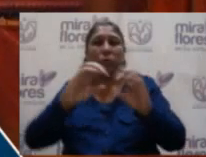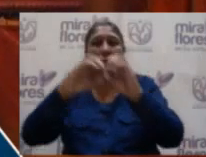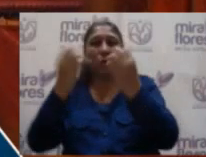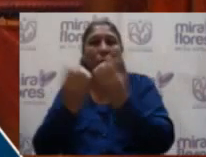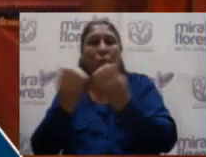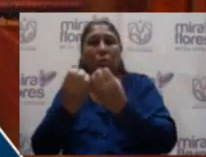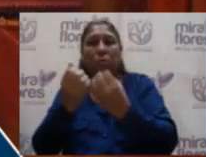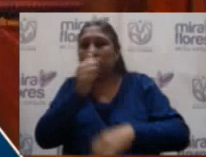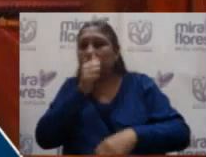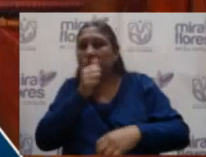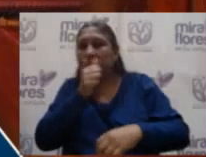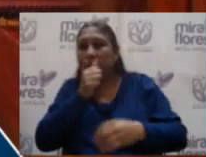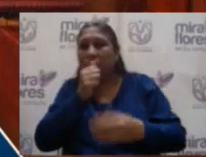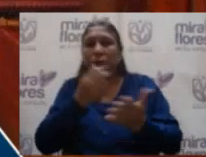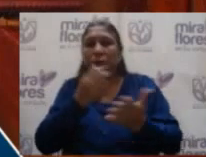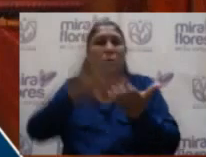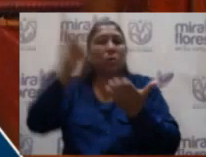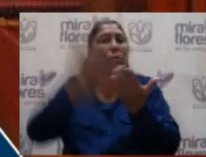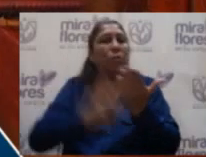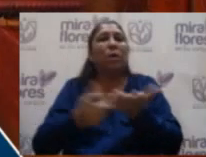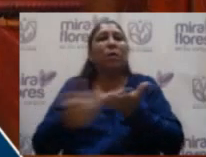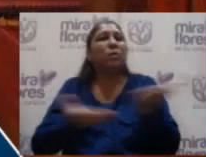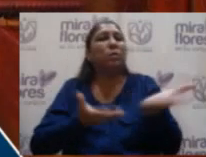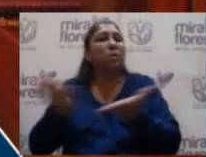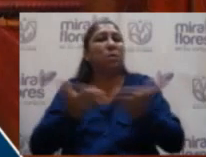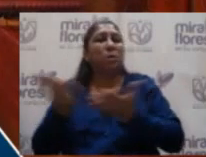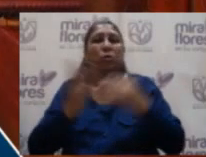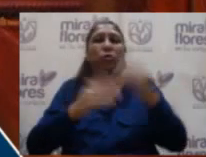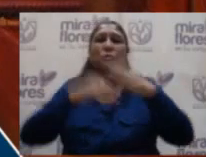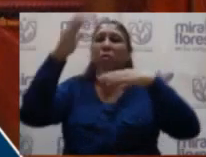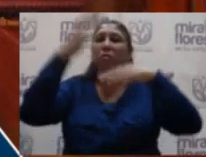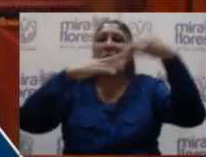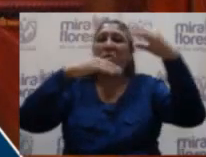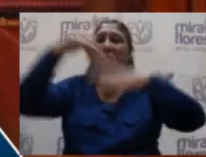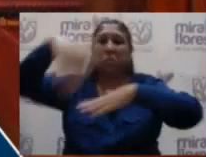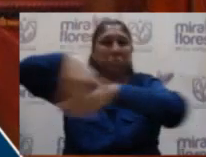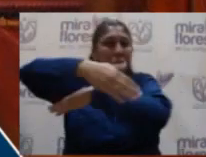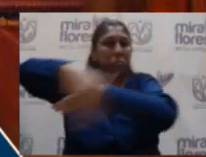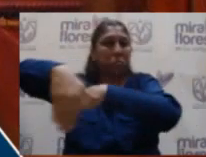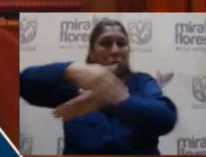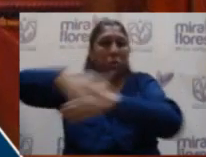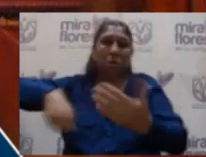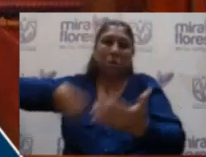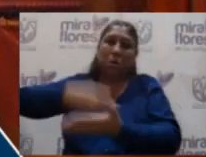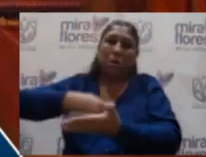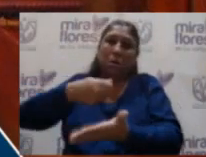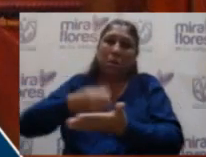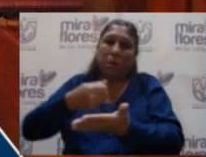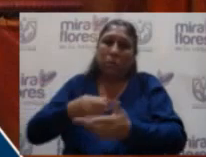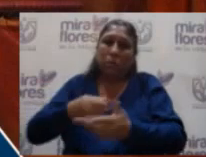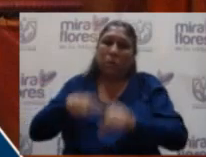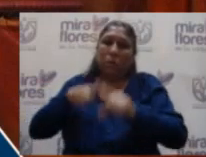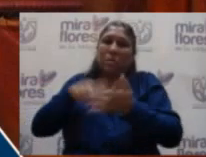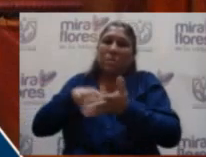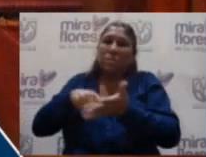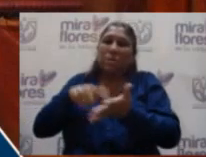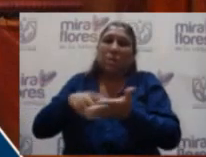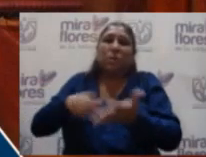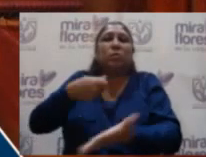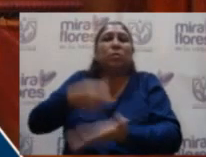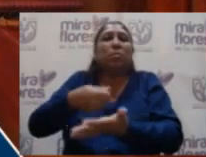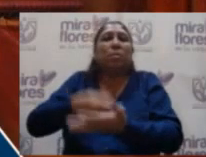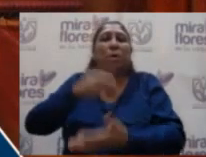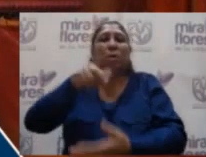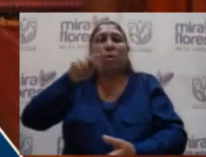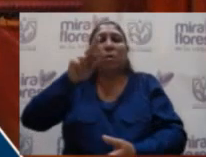en el financiamiento de proyectos de servicios o infraestructura pública mediante pago a cuenta del impuesto predial. Al